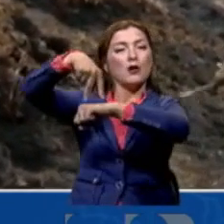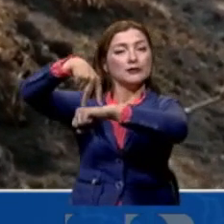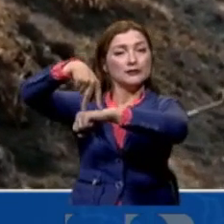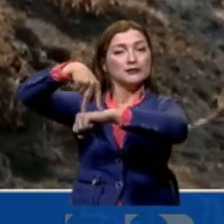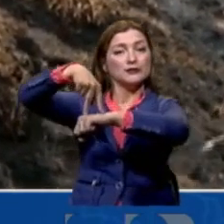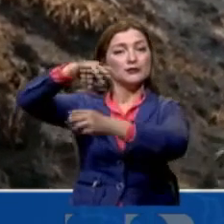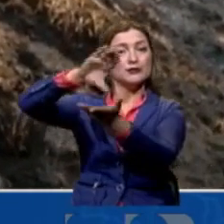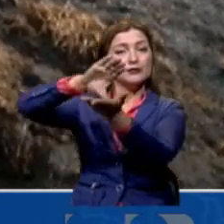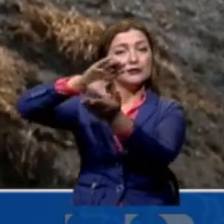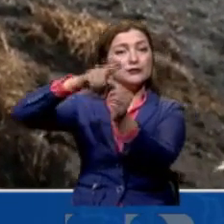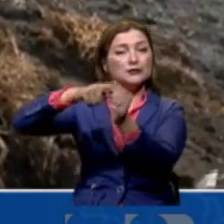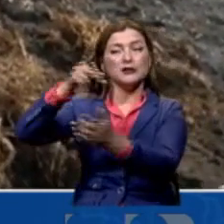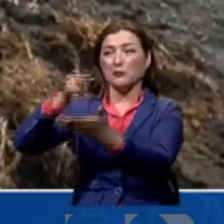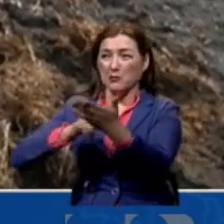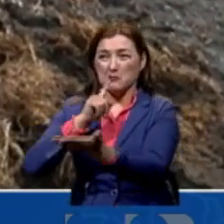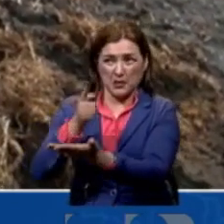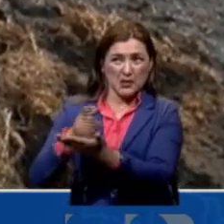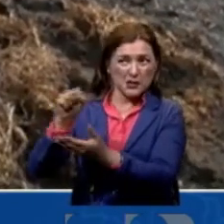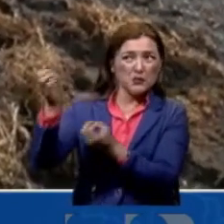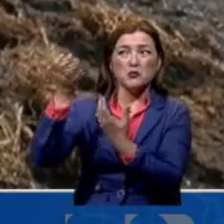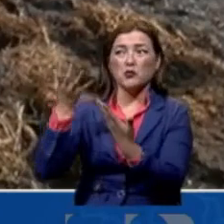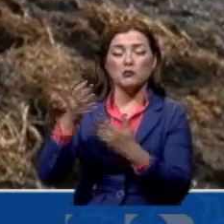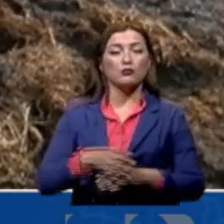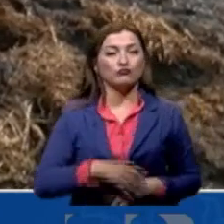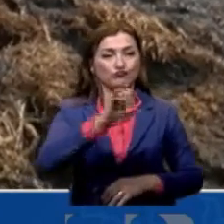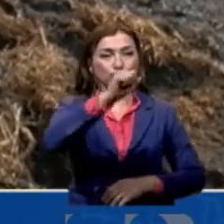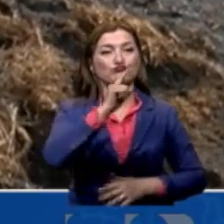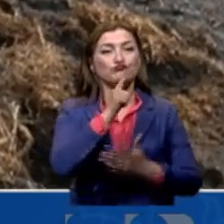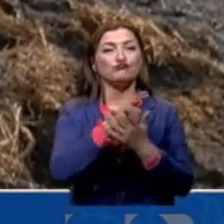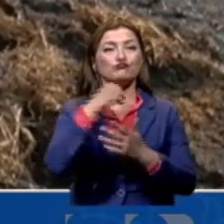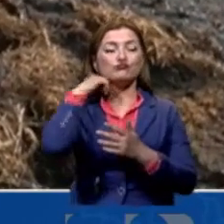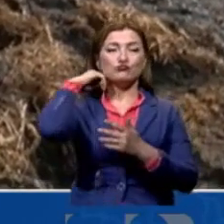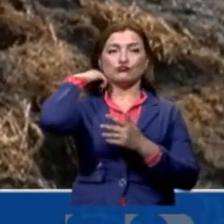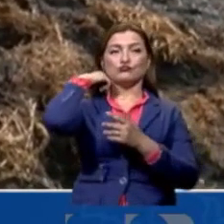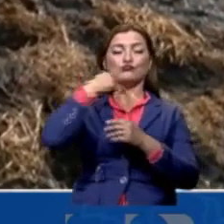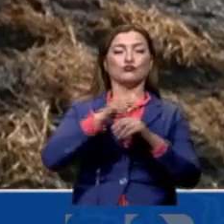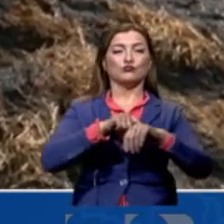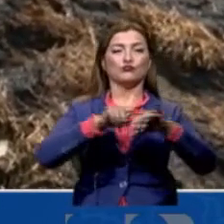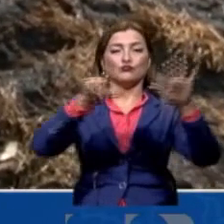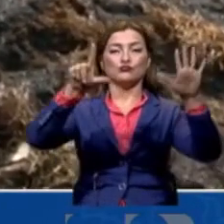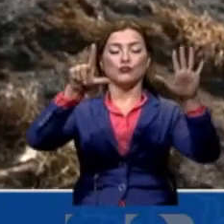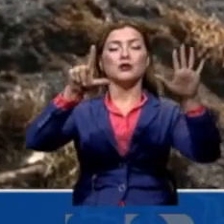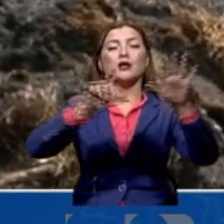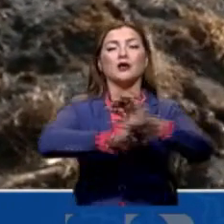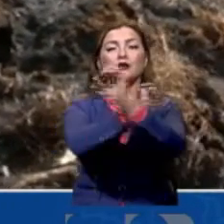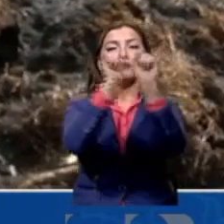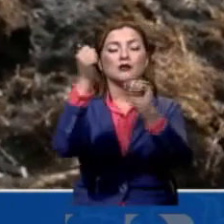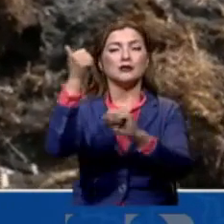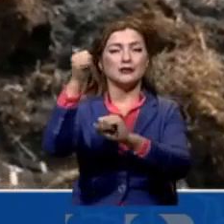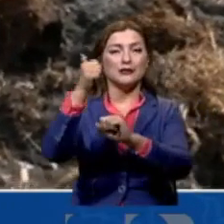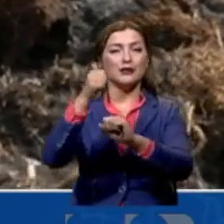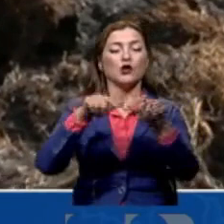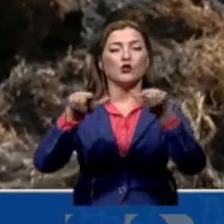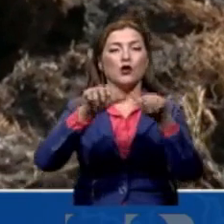el centro de Quito. ¿Qué información tenemos respecto a eso, por favor? Sí, efectivamente, aproximadamente a las 7 y 10 de la mañana en el sector de